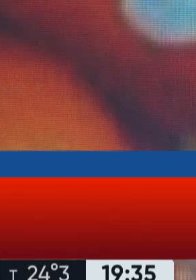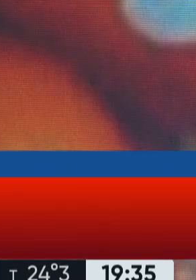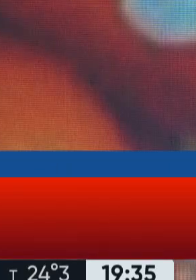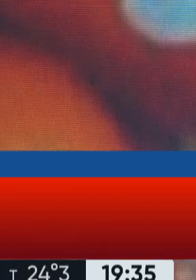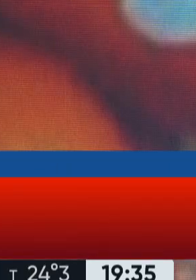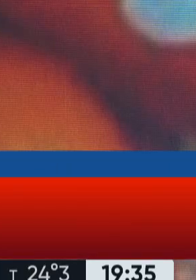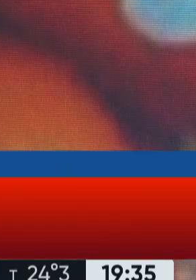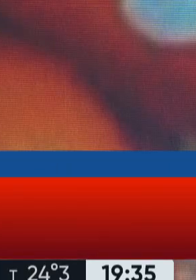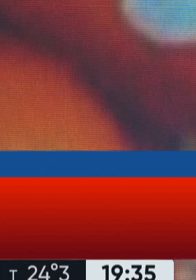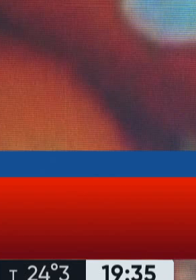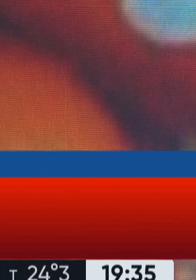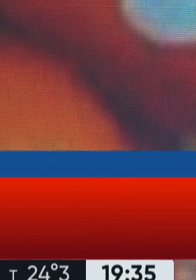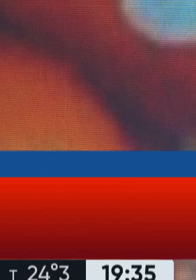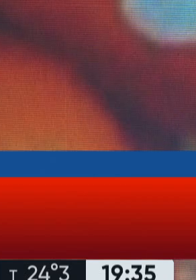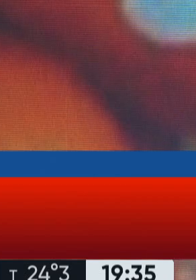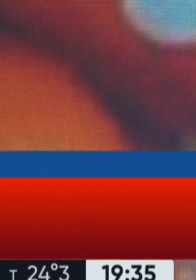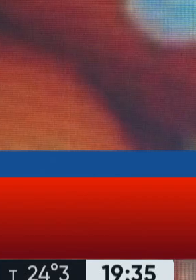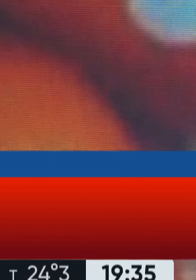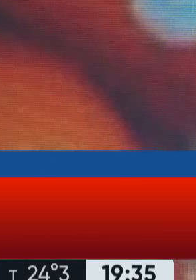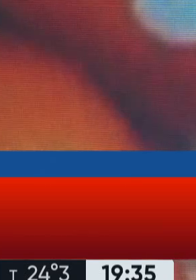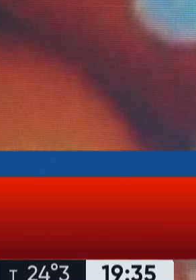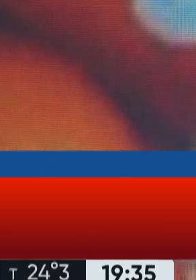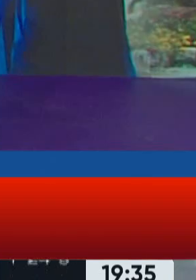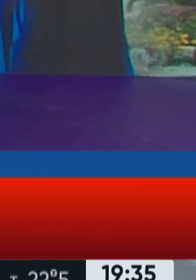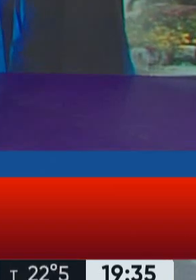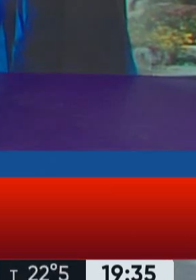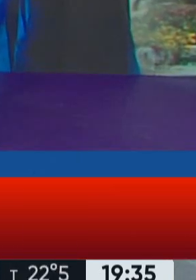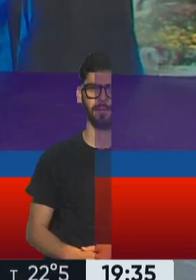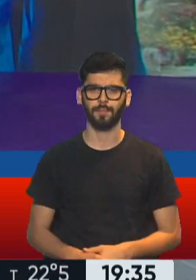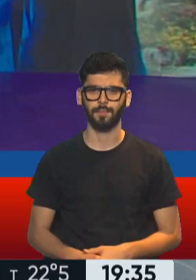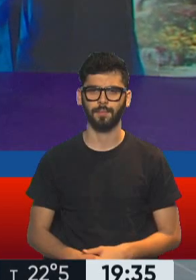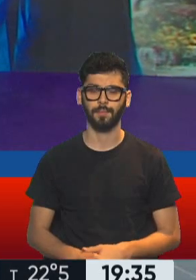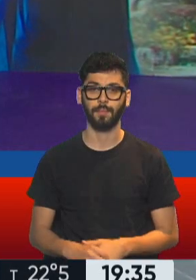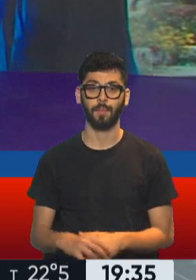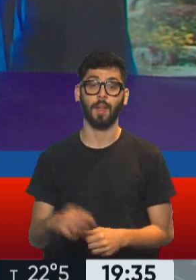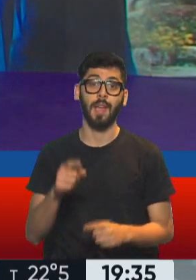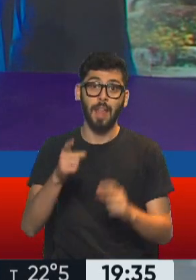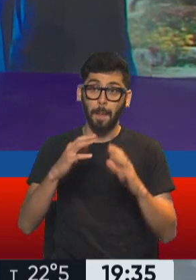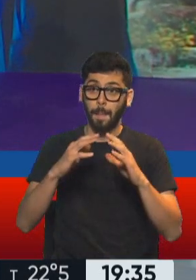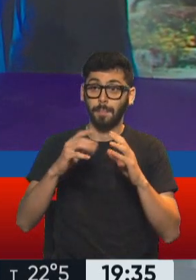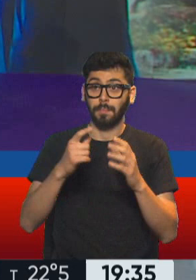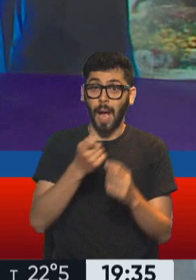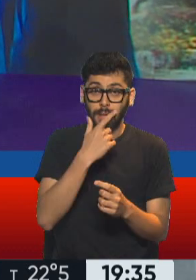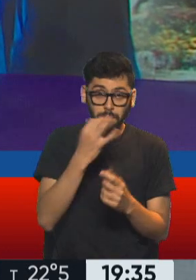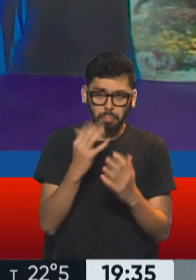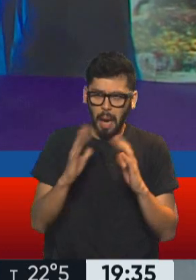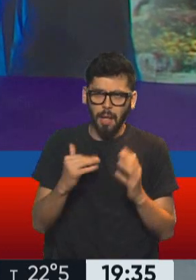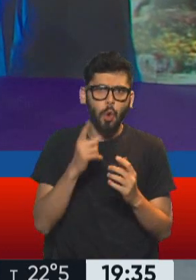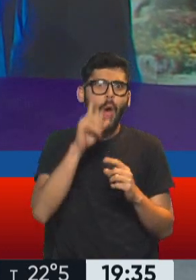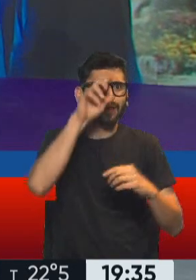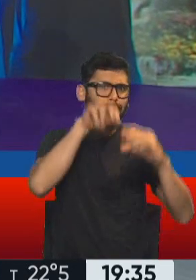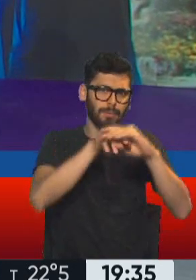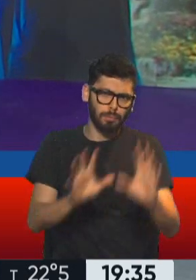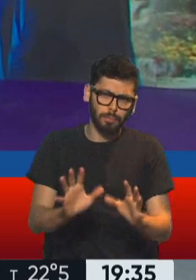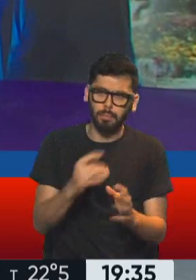problema. Y hoy en día son drogas que usted va a su casa. Esto se toma en la casa, estas pastillas. No hace falta ni internarse. Usted empieza con los